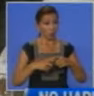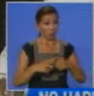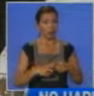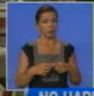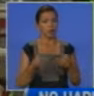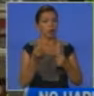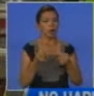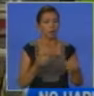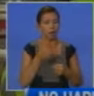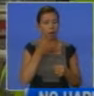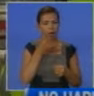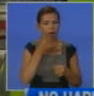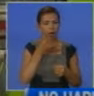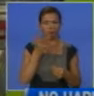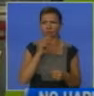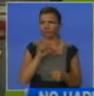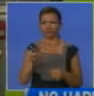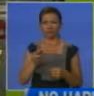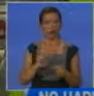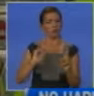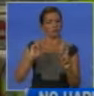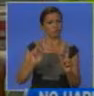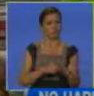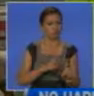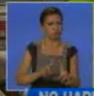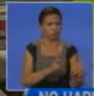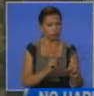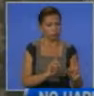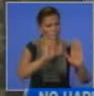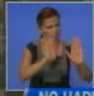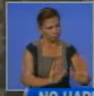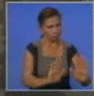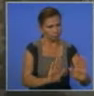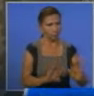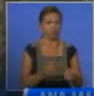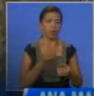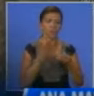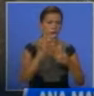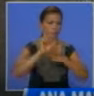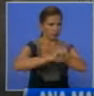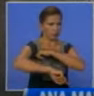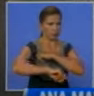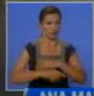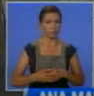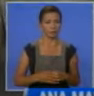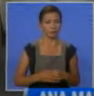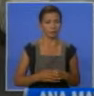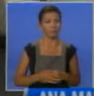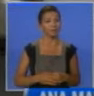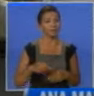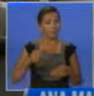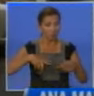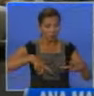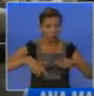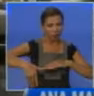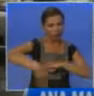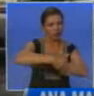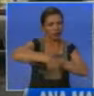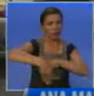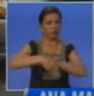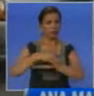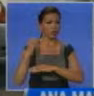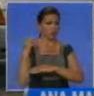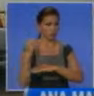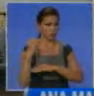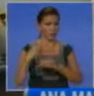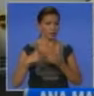su chofer que se detenga y proceder a notificarle la infracción. La Avenida de los Chiris en la zona norte de Quito es una de las zonas